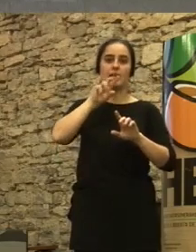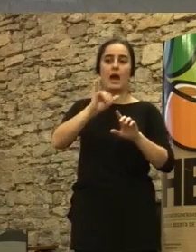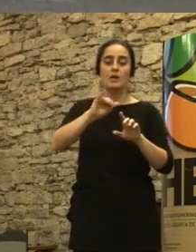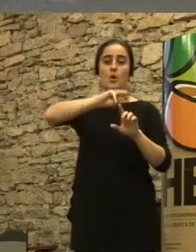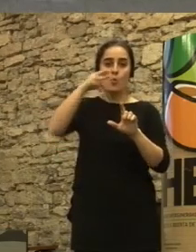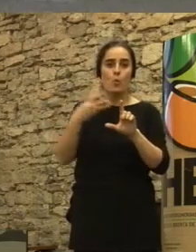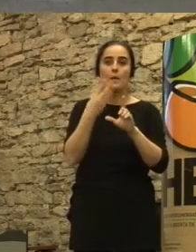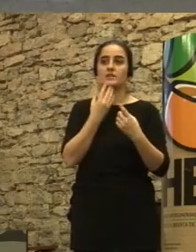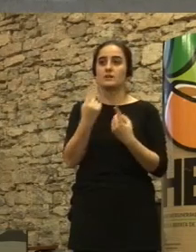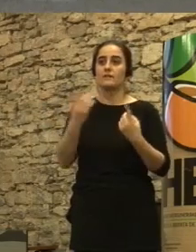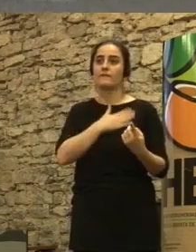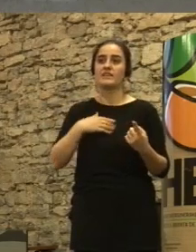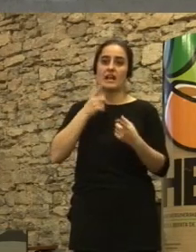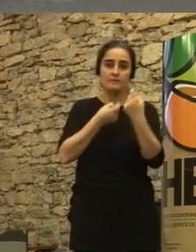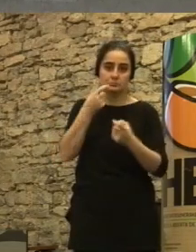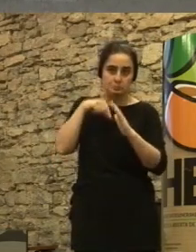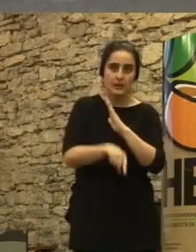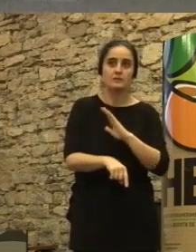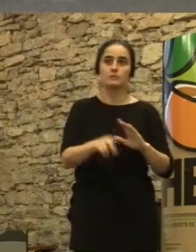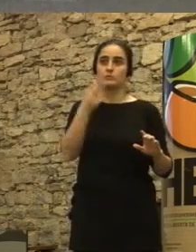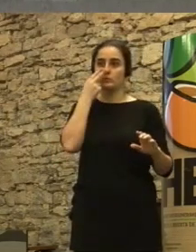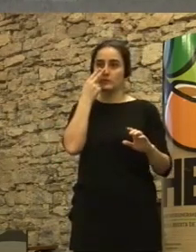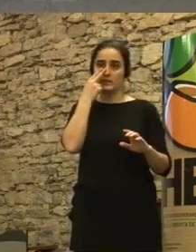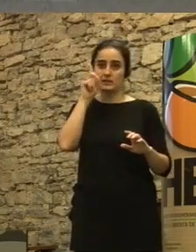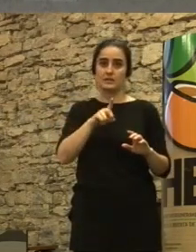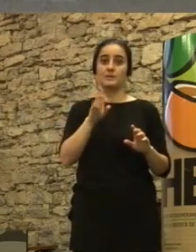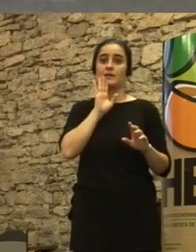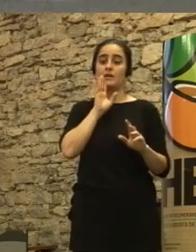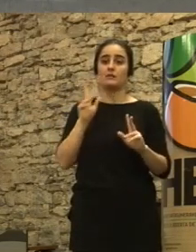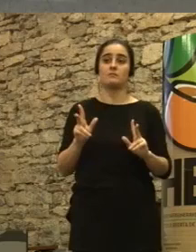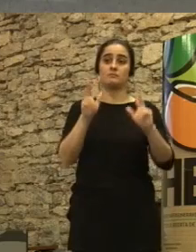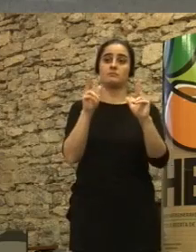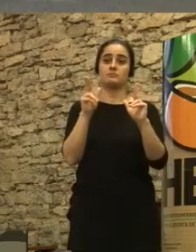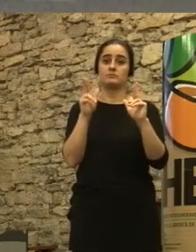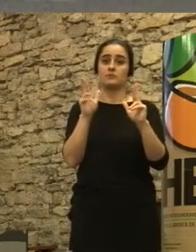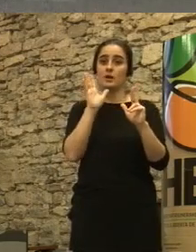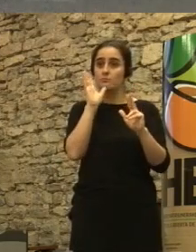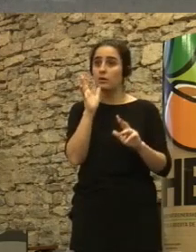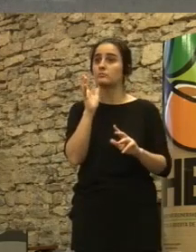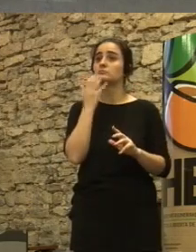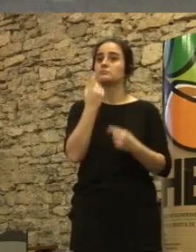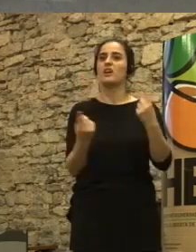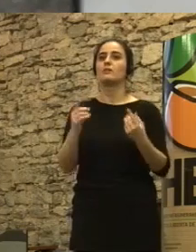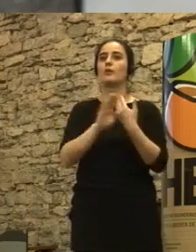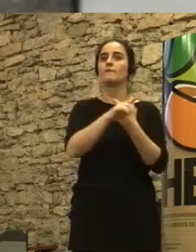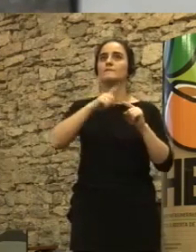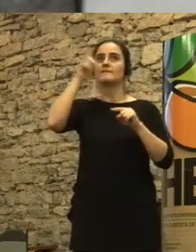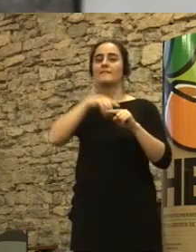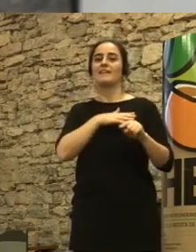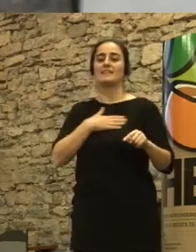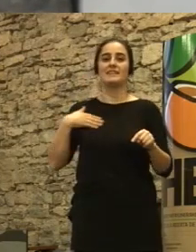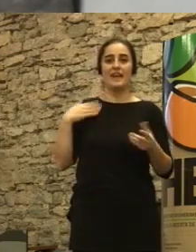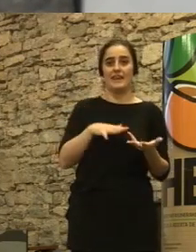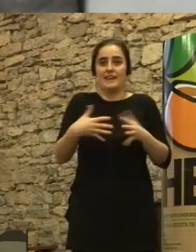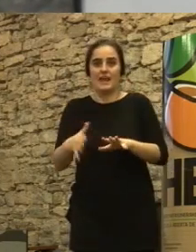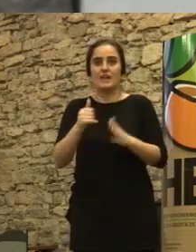más quiere información. Y muy interesante ese kit, por si alguien en su comunidad se anima a hacerlo. Es decir, ahí